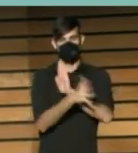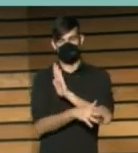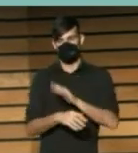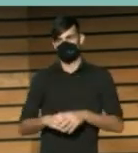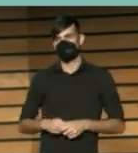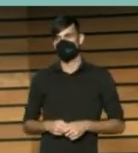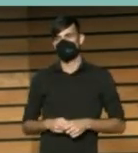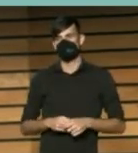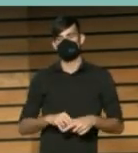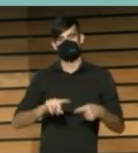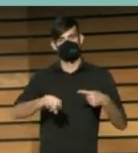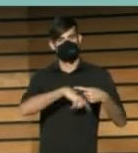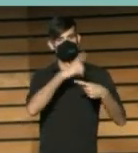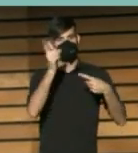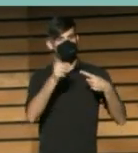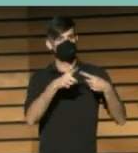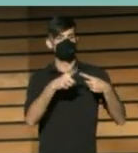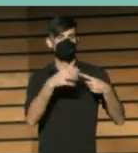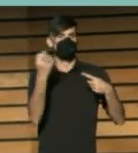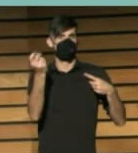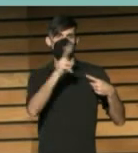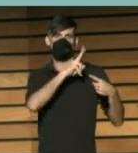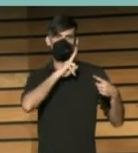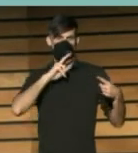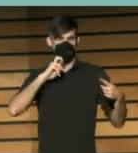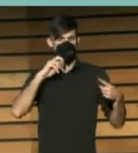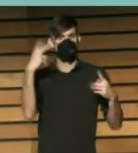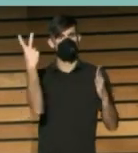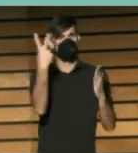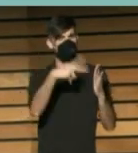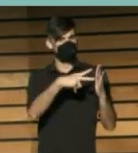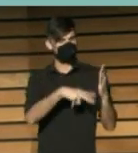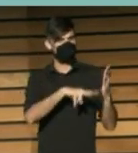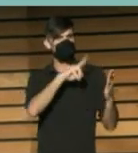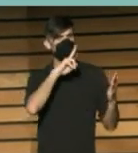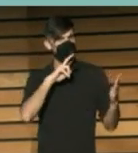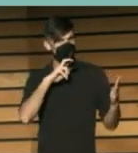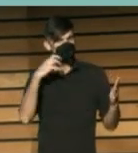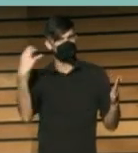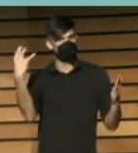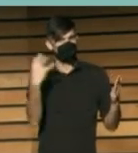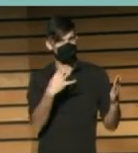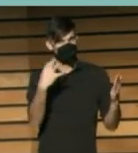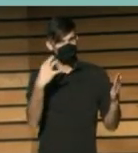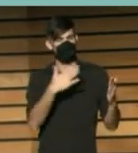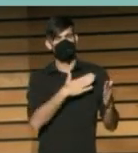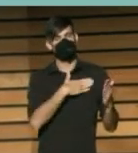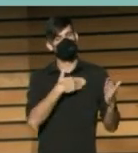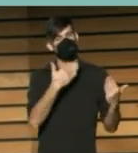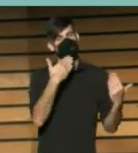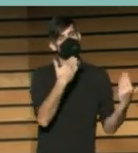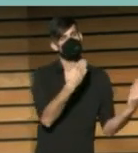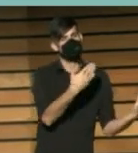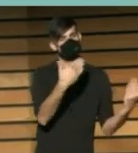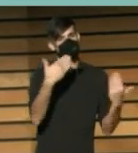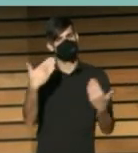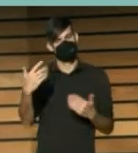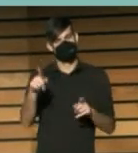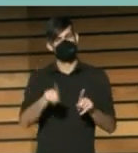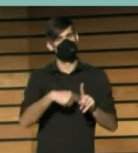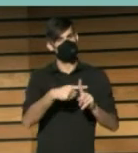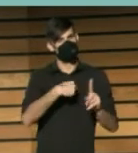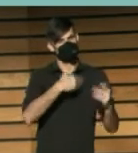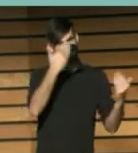Por supuesto, prestigiar la lectura. Ahí tengo que agradecer mucho el trabajo de